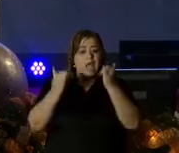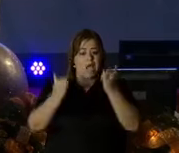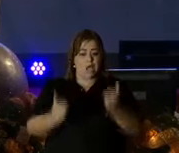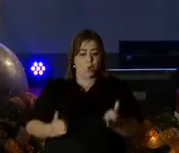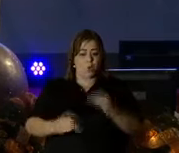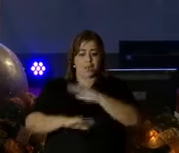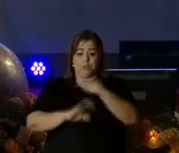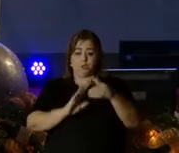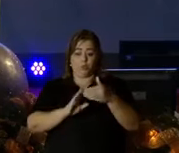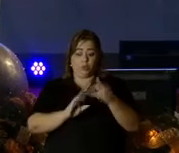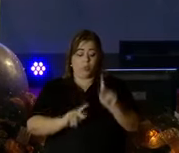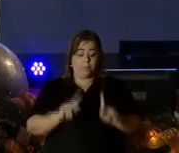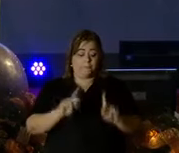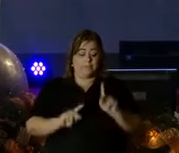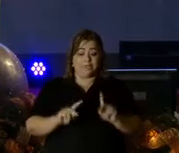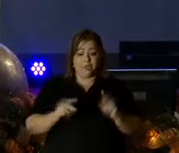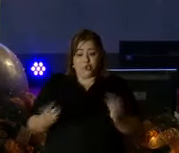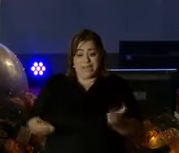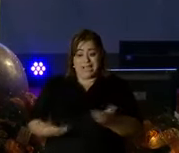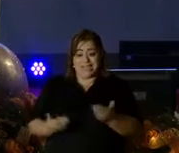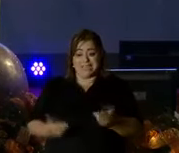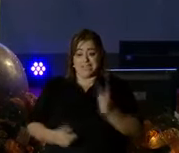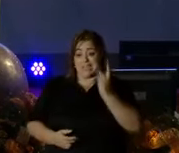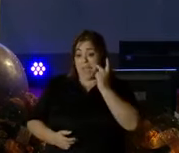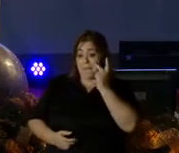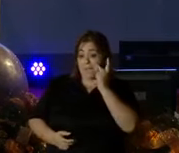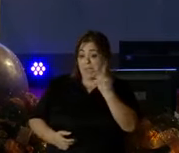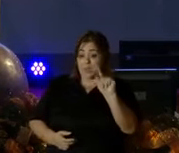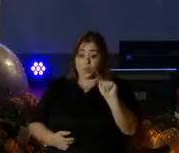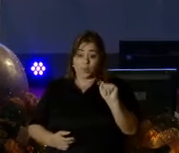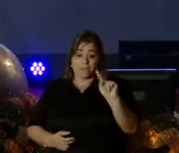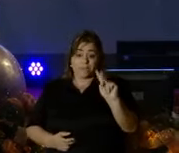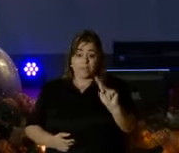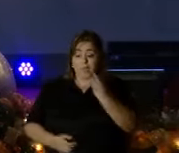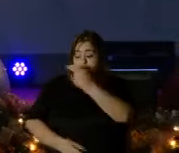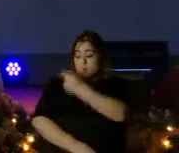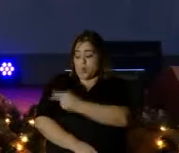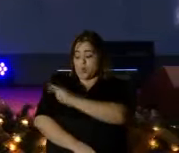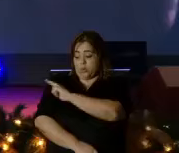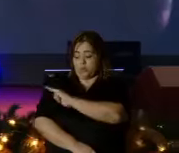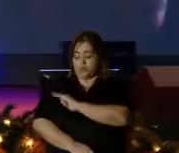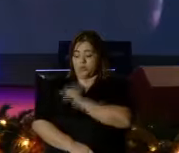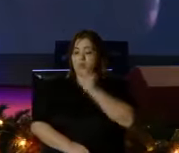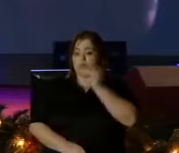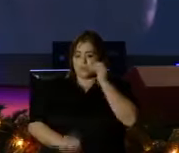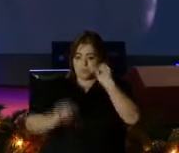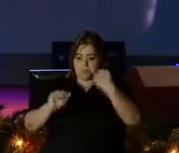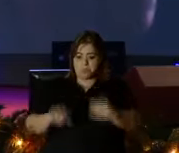toda persona que se encuentre aquí o en el hogar o en el hospital puede llamar al